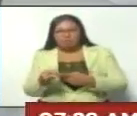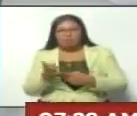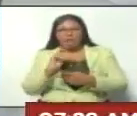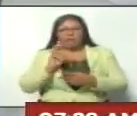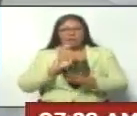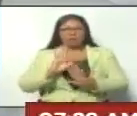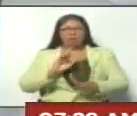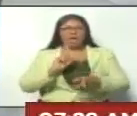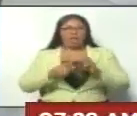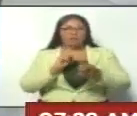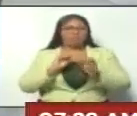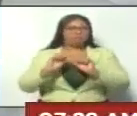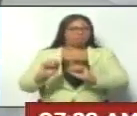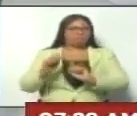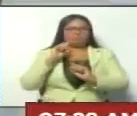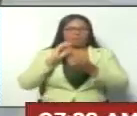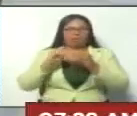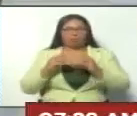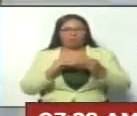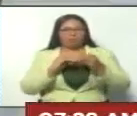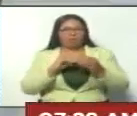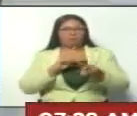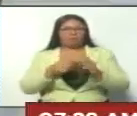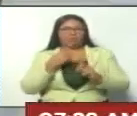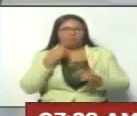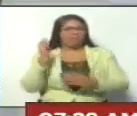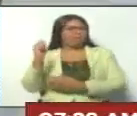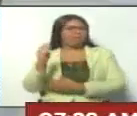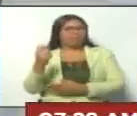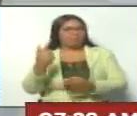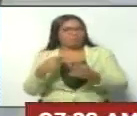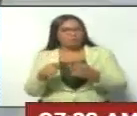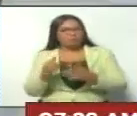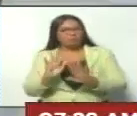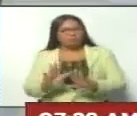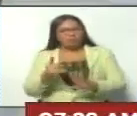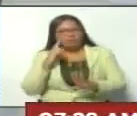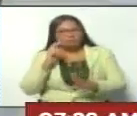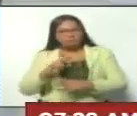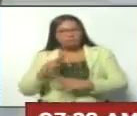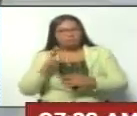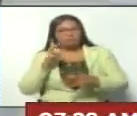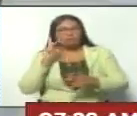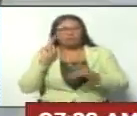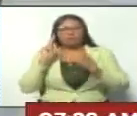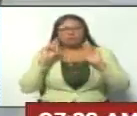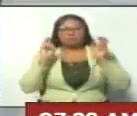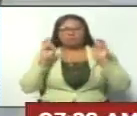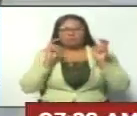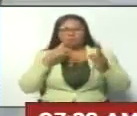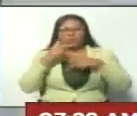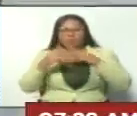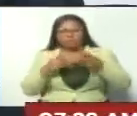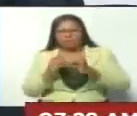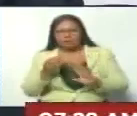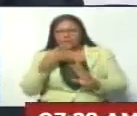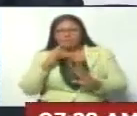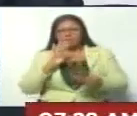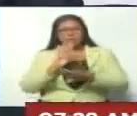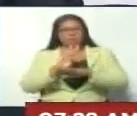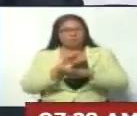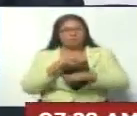oponía al mantenimiento. Y utilizaron ese tema como político. Quizás por ese tema también de la